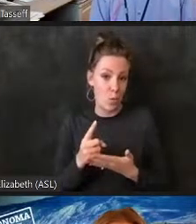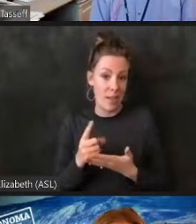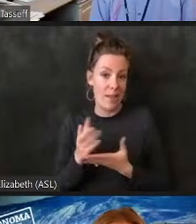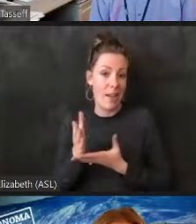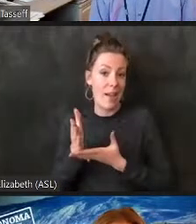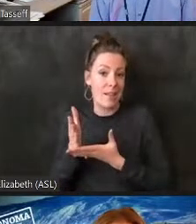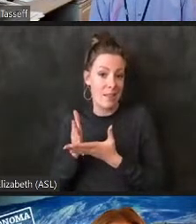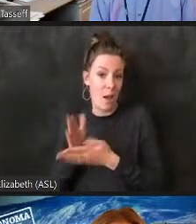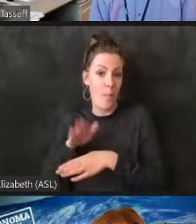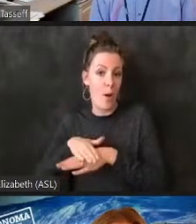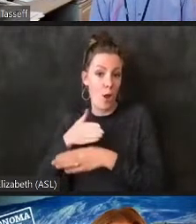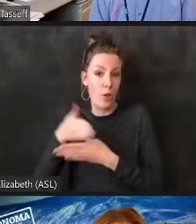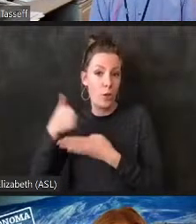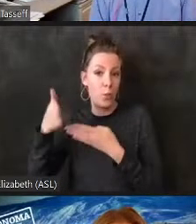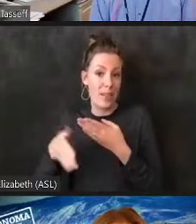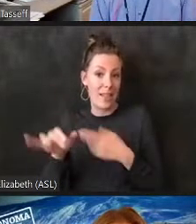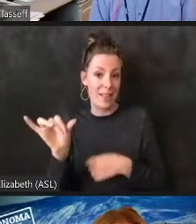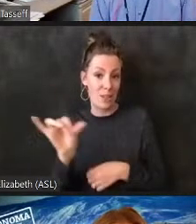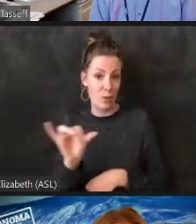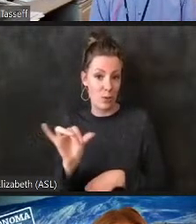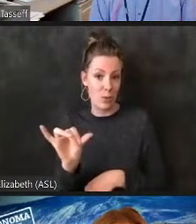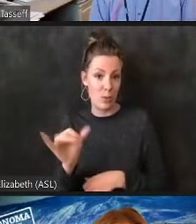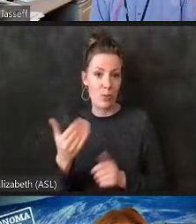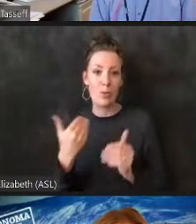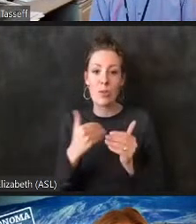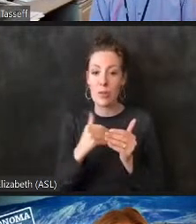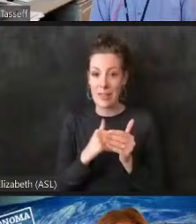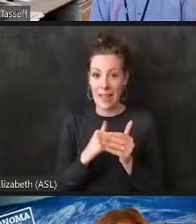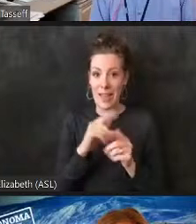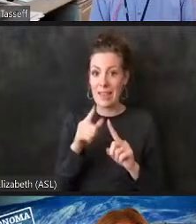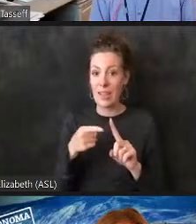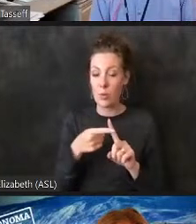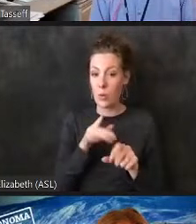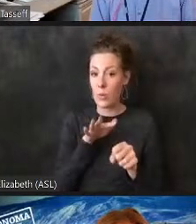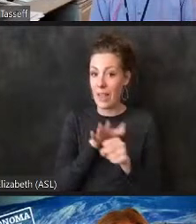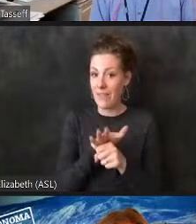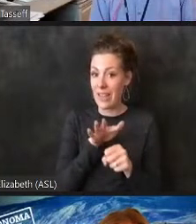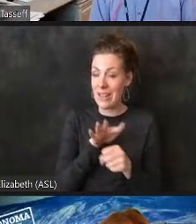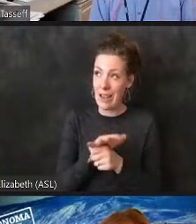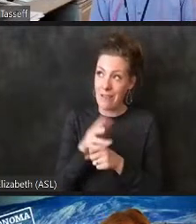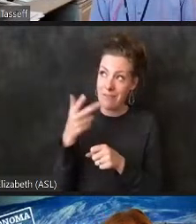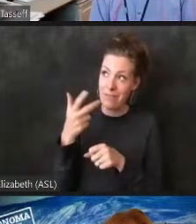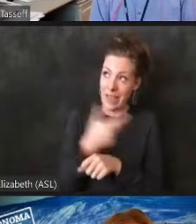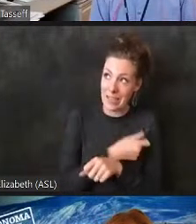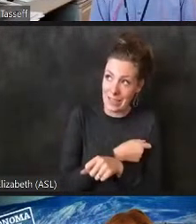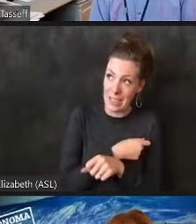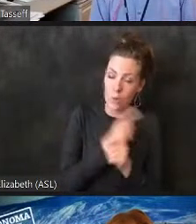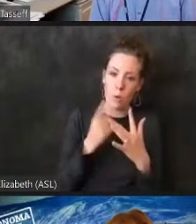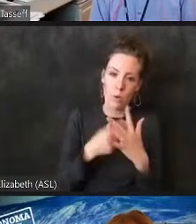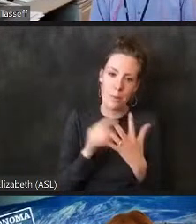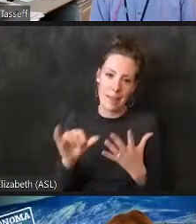5 días a la semana y también parece que en la semana, los fines de semana también.